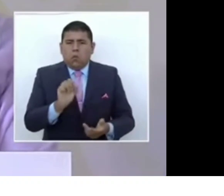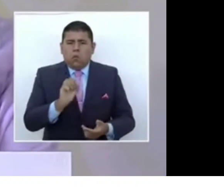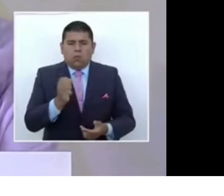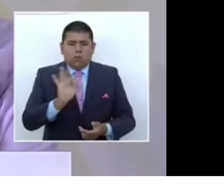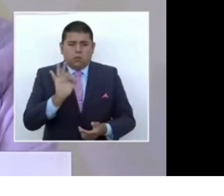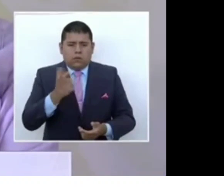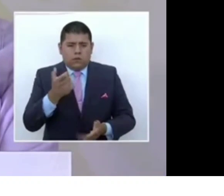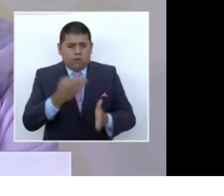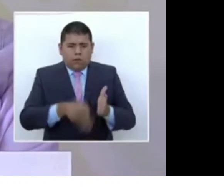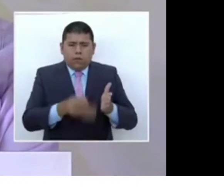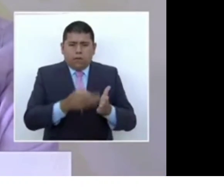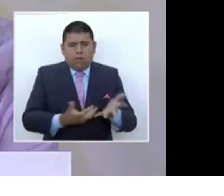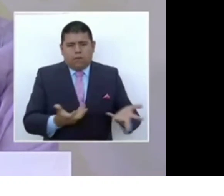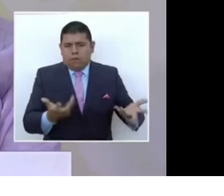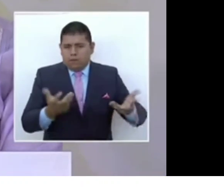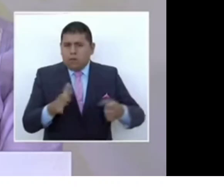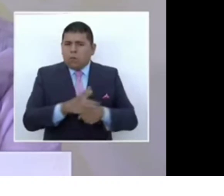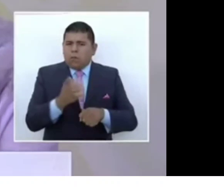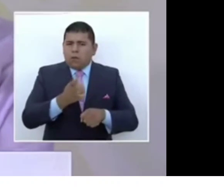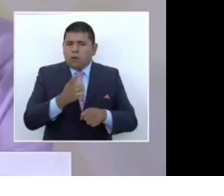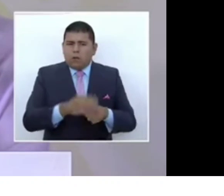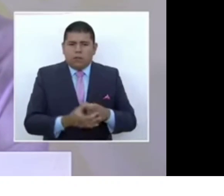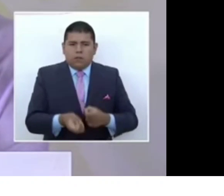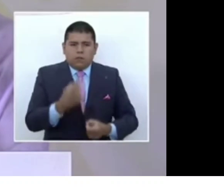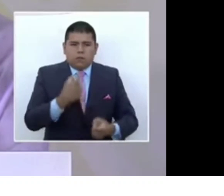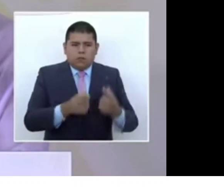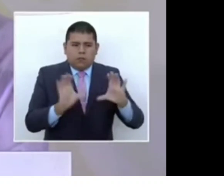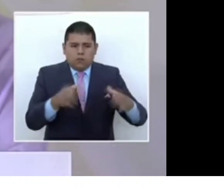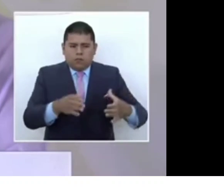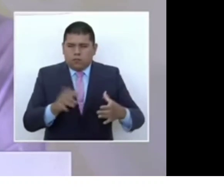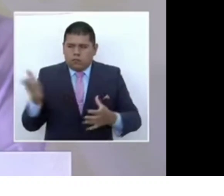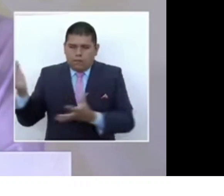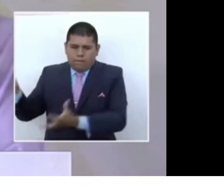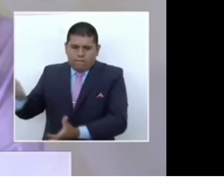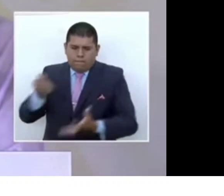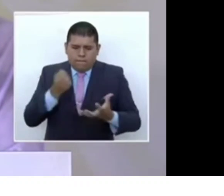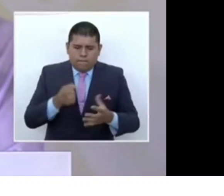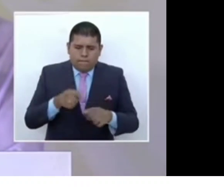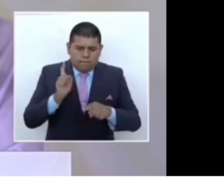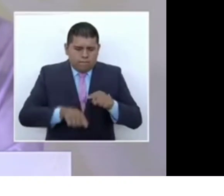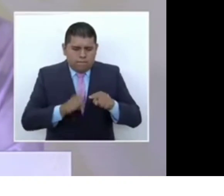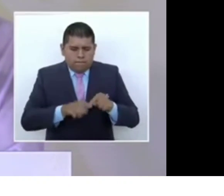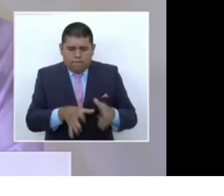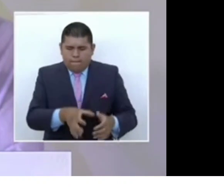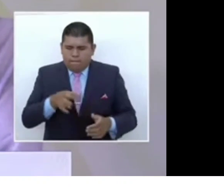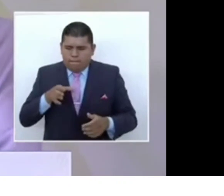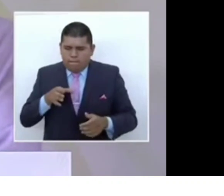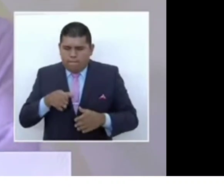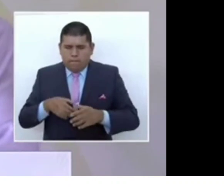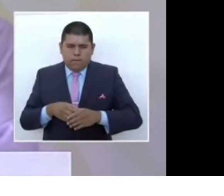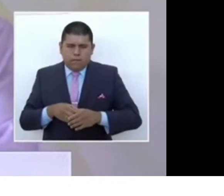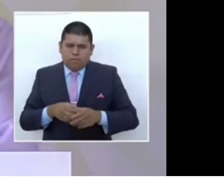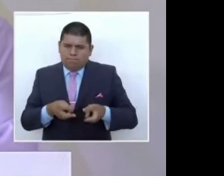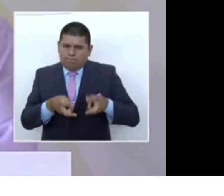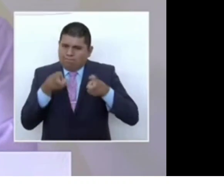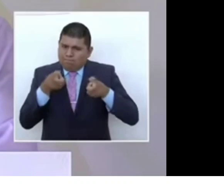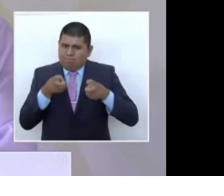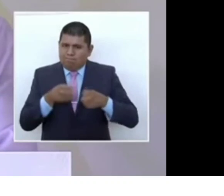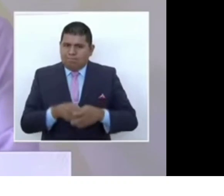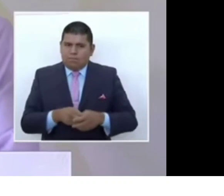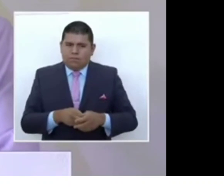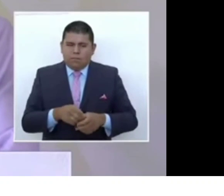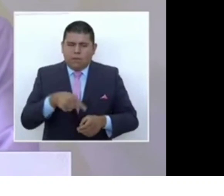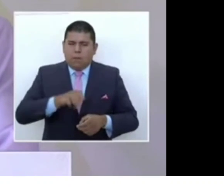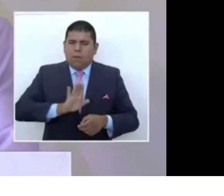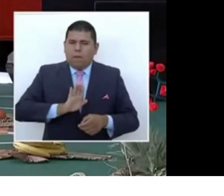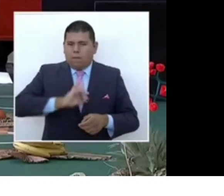completo, porque se quedaba en manos de los llamados